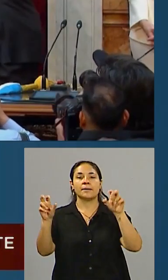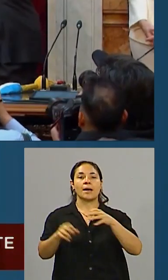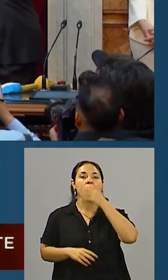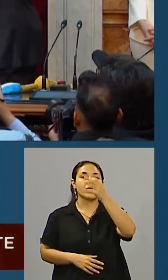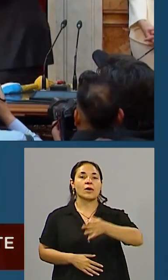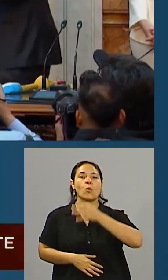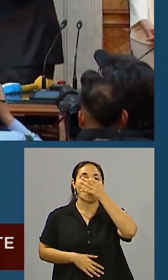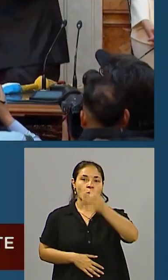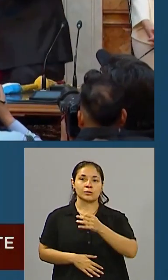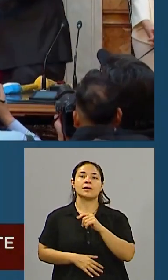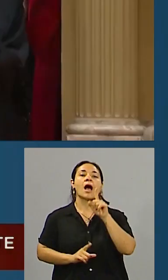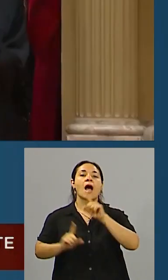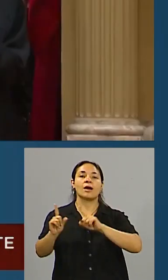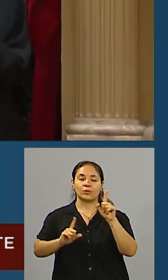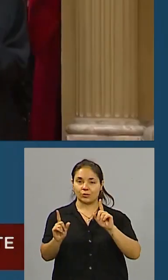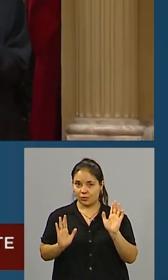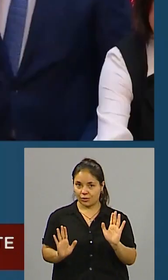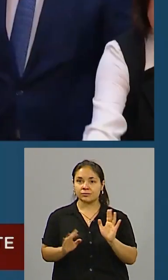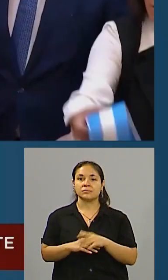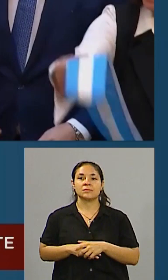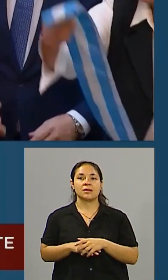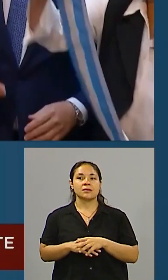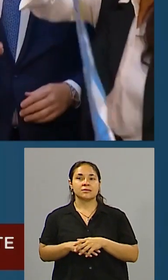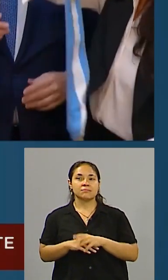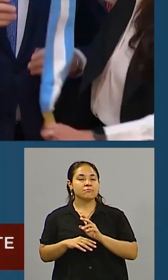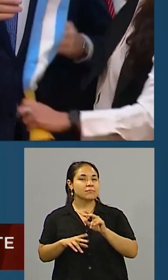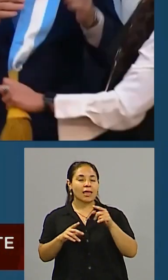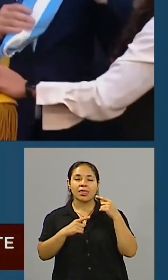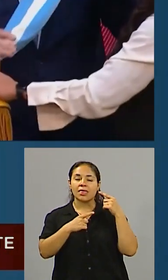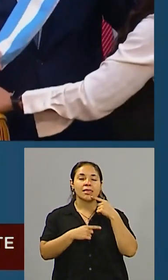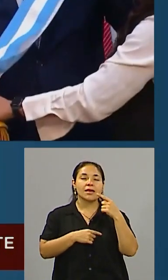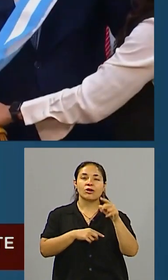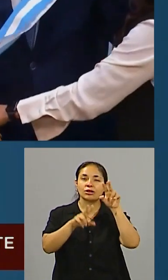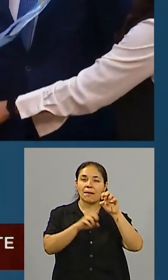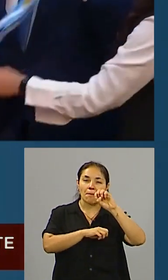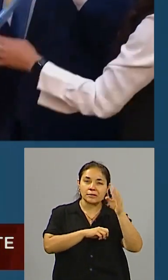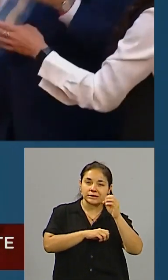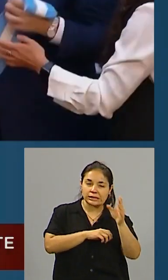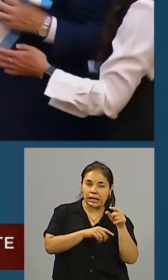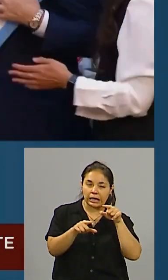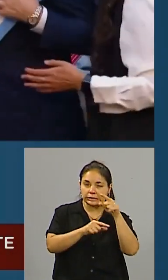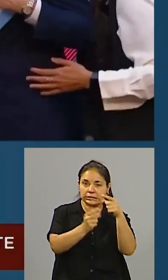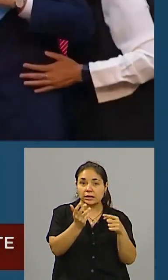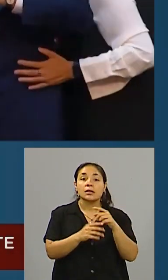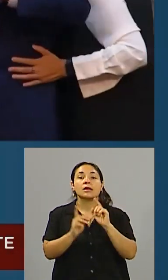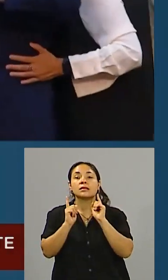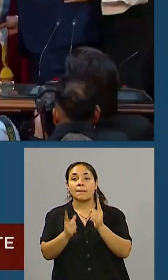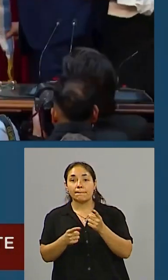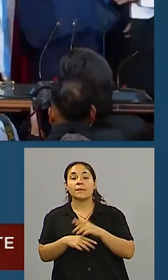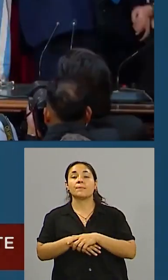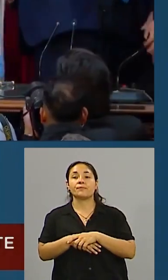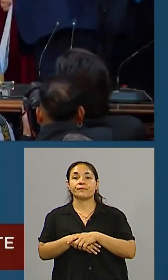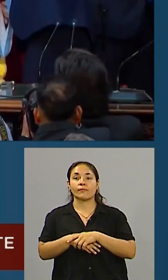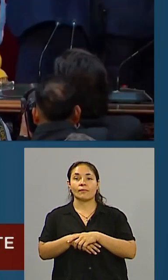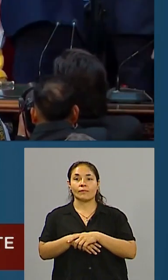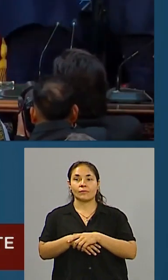que hay que decirlo. Algunos obviamente hacían salvedades con respecto a algunas cifras que dijo, pero otros decían, bueno, tuvo mucho de tal